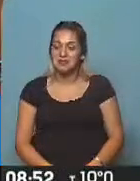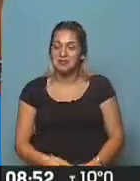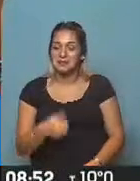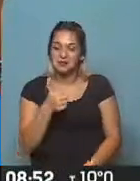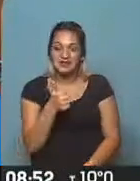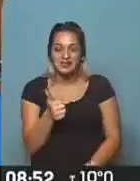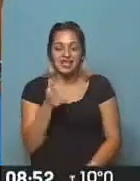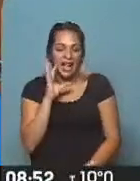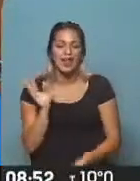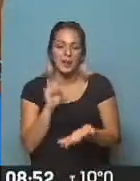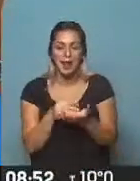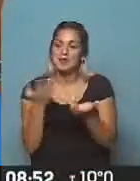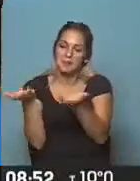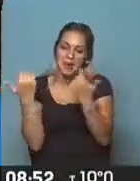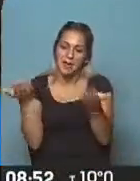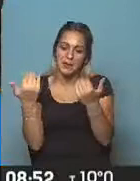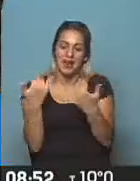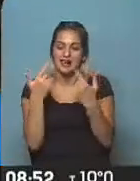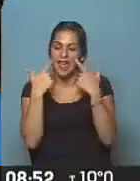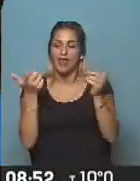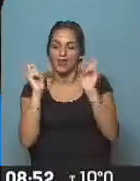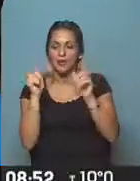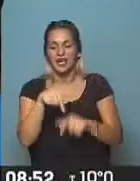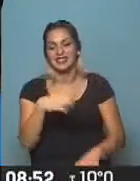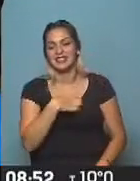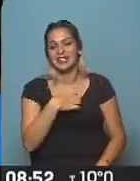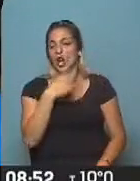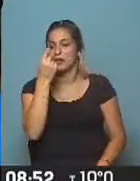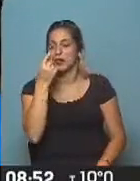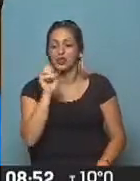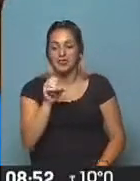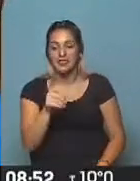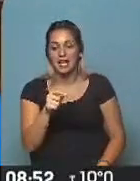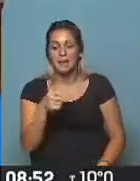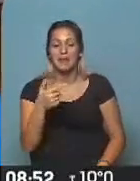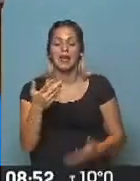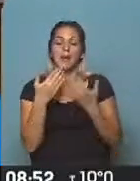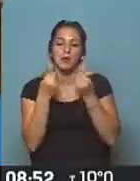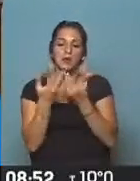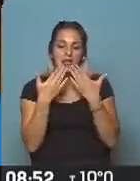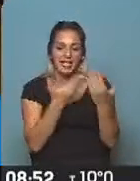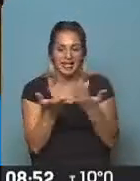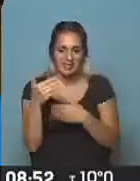algo más para invitar a la gente a disfrutar de este ciclo 21 en el teatro coliseo elisabetta arriba muchas gracias por haber estado esta mañana con nosotros